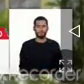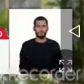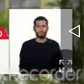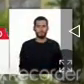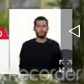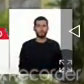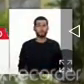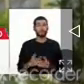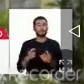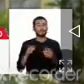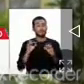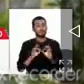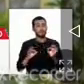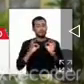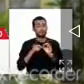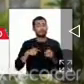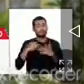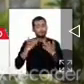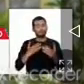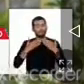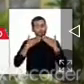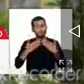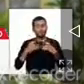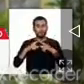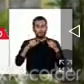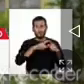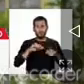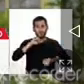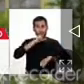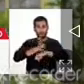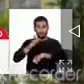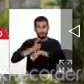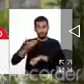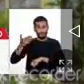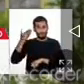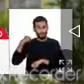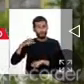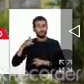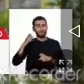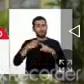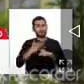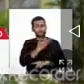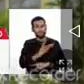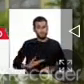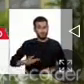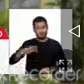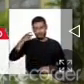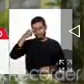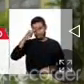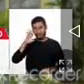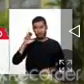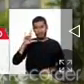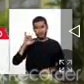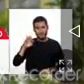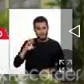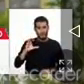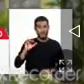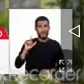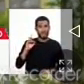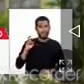En particular, quiero agradecer la presencia de los fundadores, el expresidente de México, Felipe